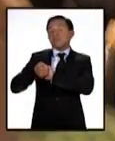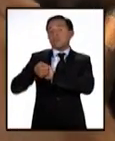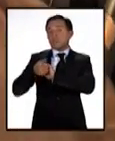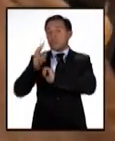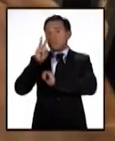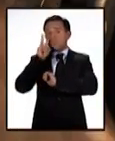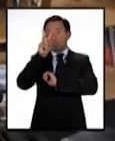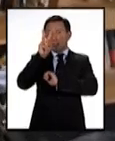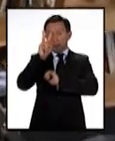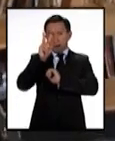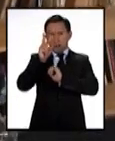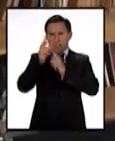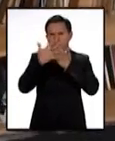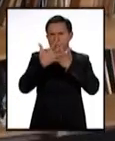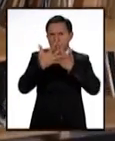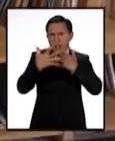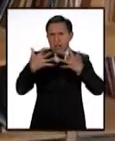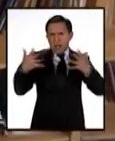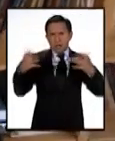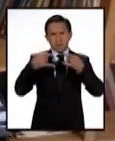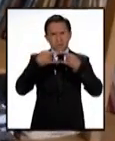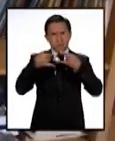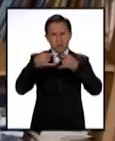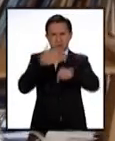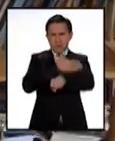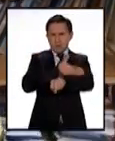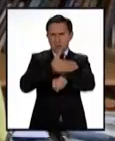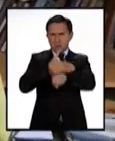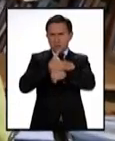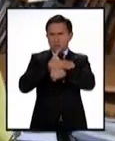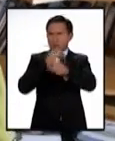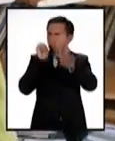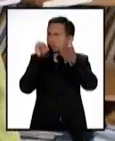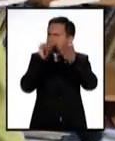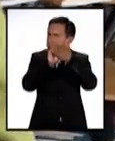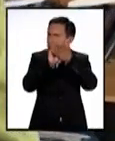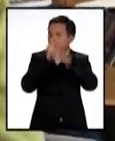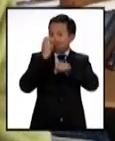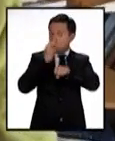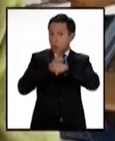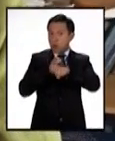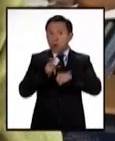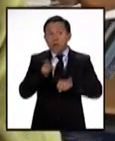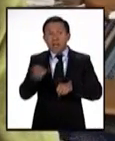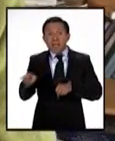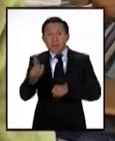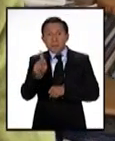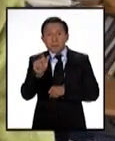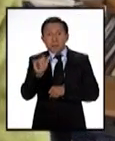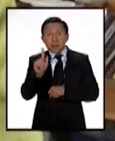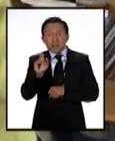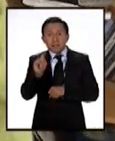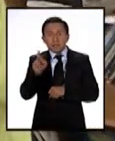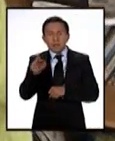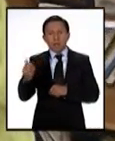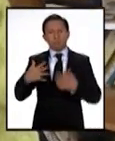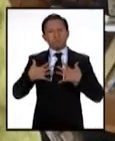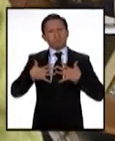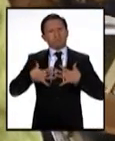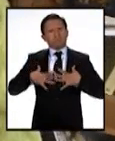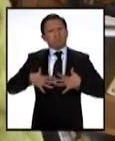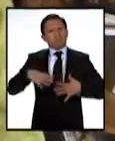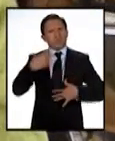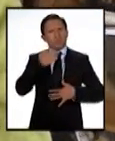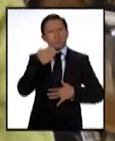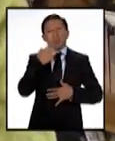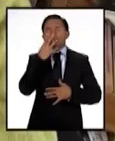y duro. Valeska lleva su uniforme limpio y planchado y su lonchera